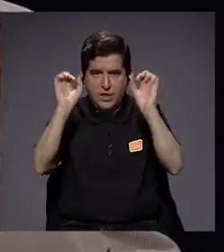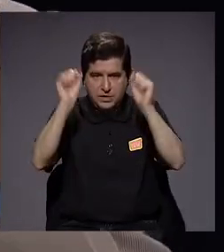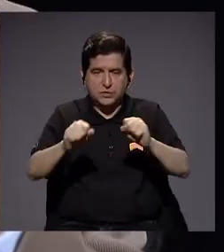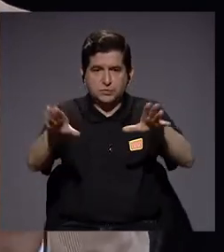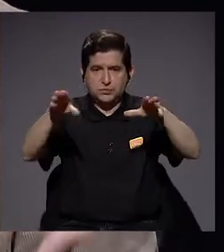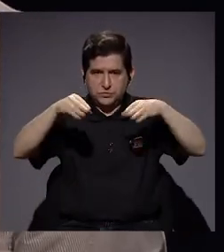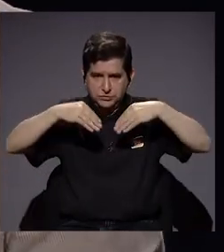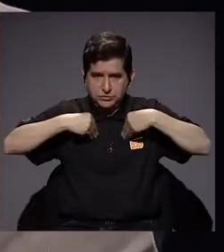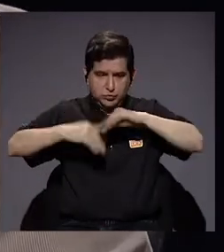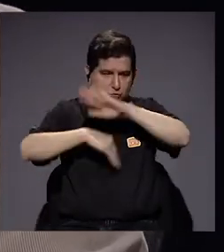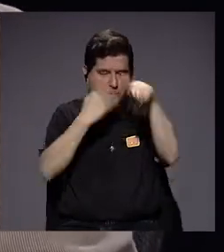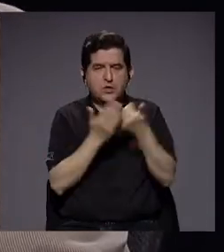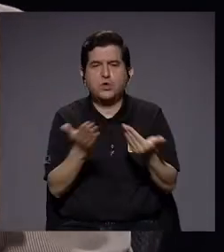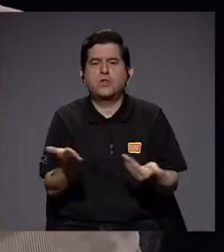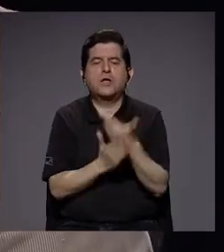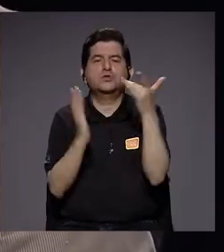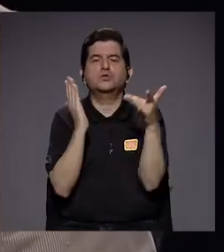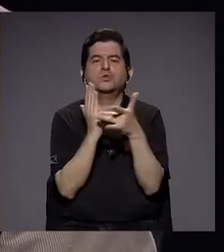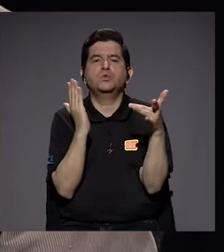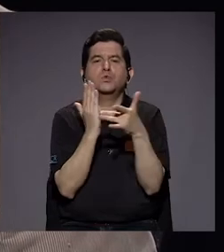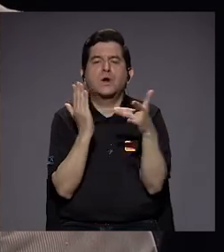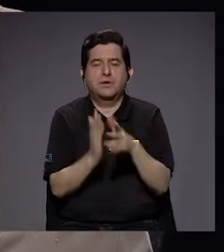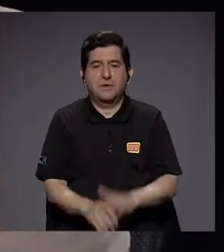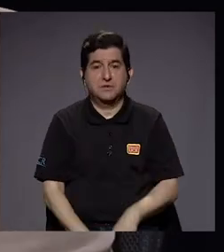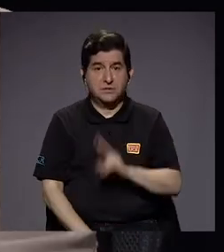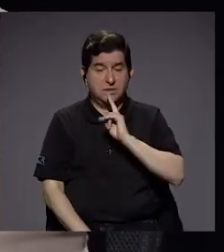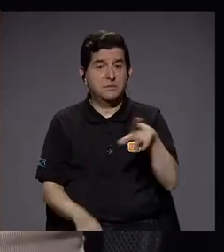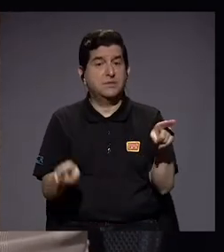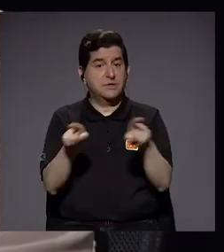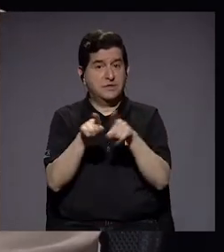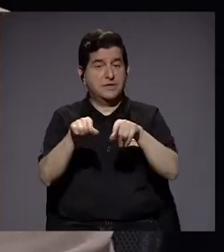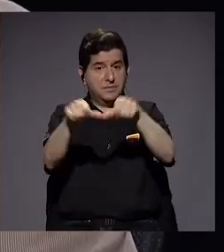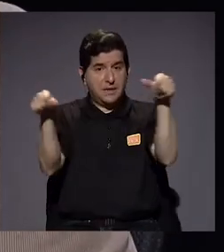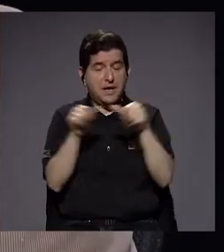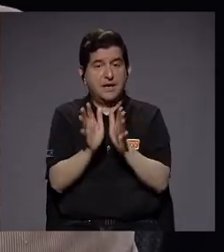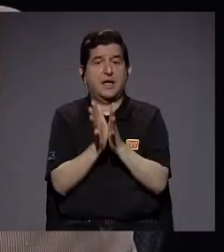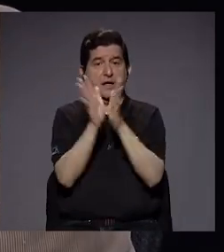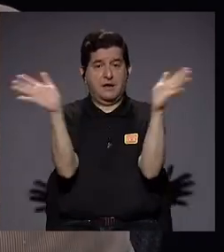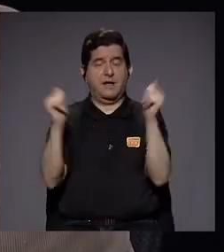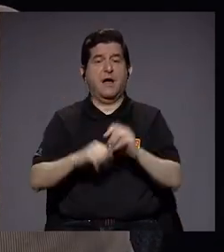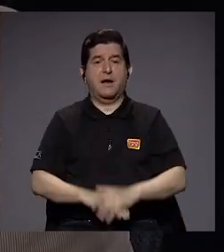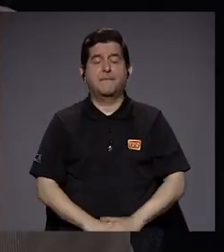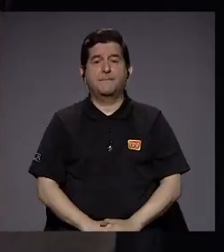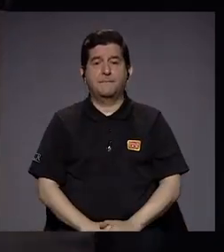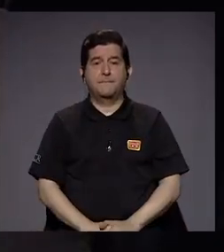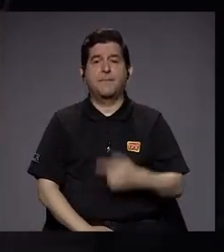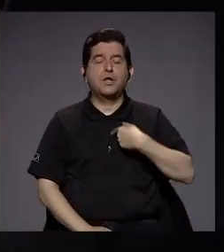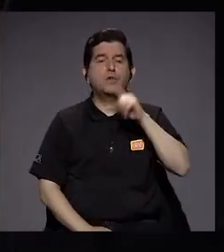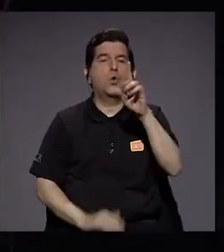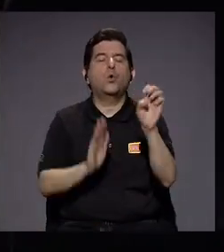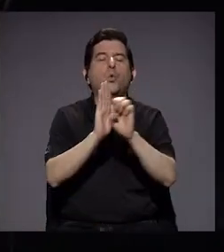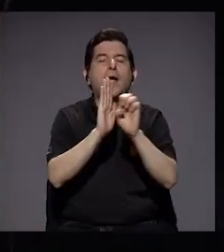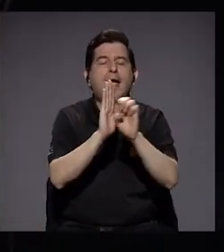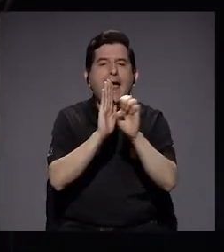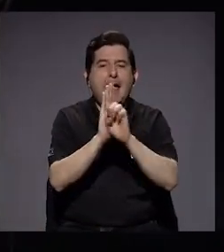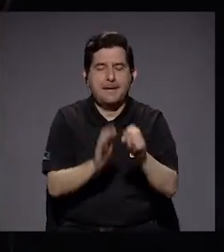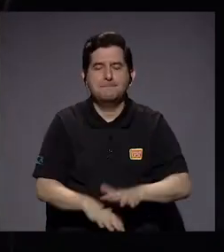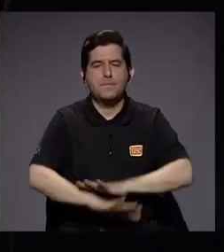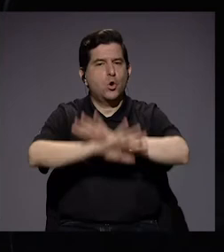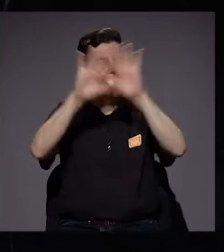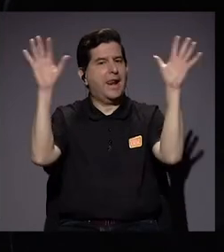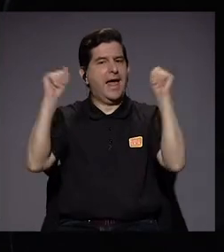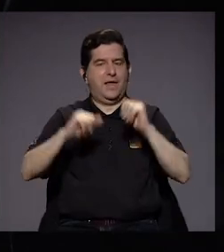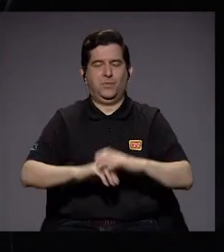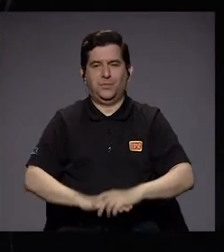puedan asumir todas estas nuevas tecnologías, y definitivamente también en el sector público también. Uh-huh.